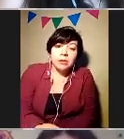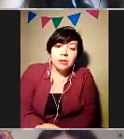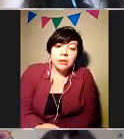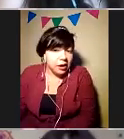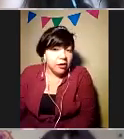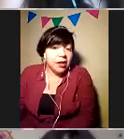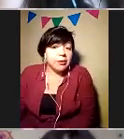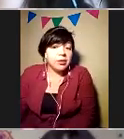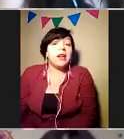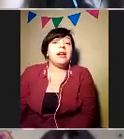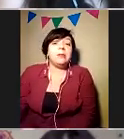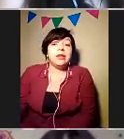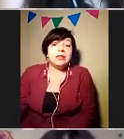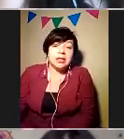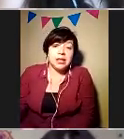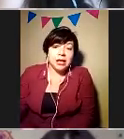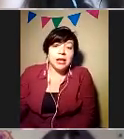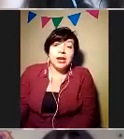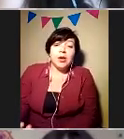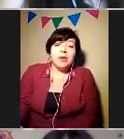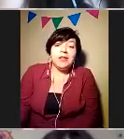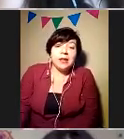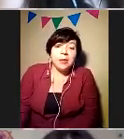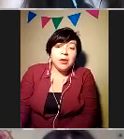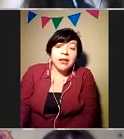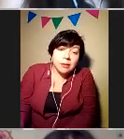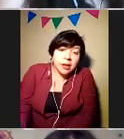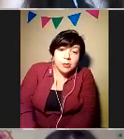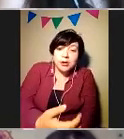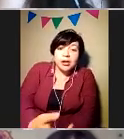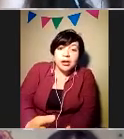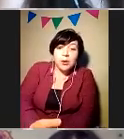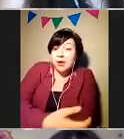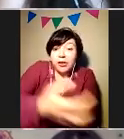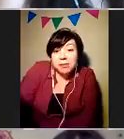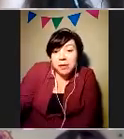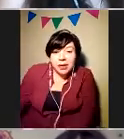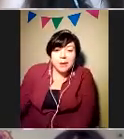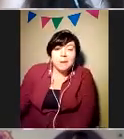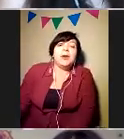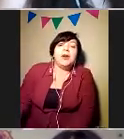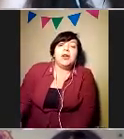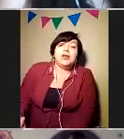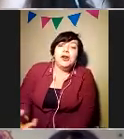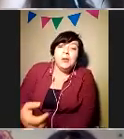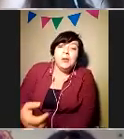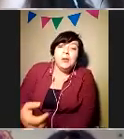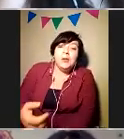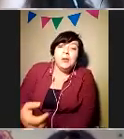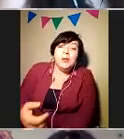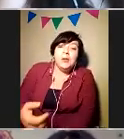¿Cómo abordamos la vestimenta asociada a la industria de la moda en Chile? ¿Cómo abordamos el tema del uso de los uniformes, por ejemplo? Todo